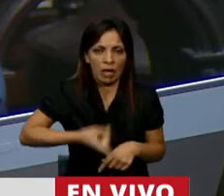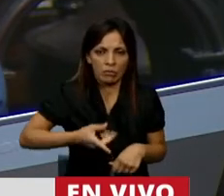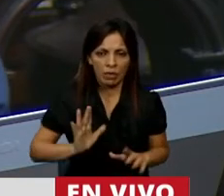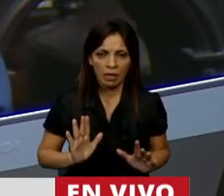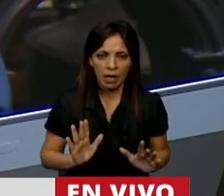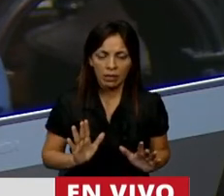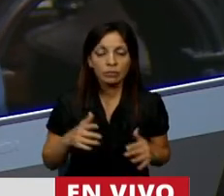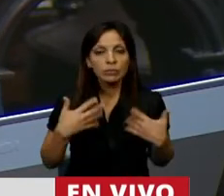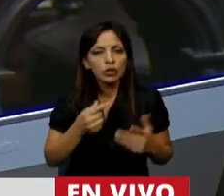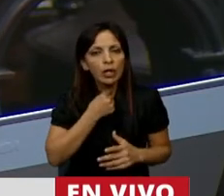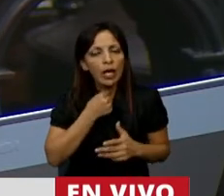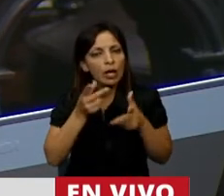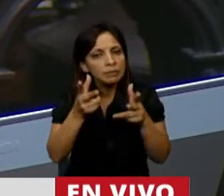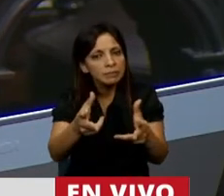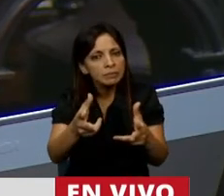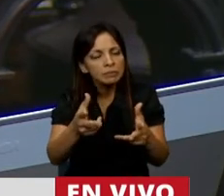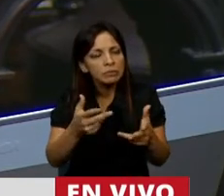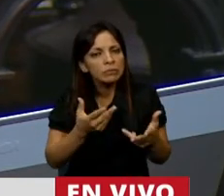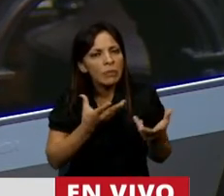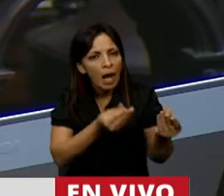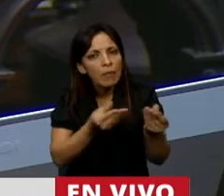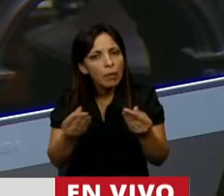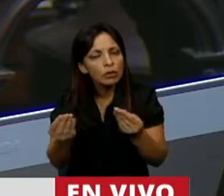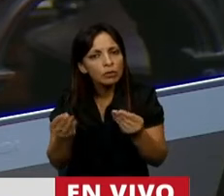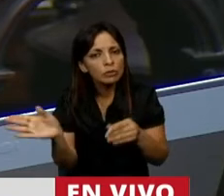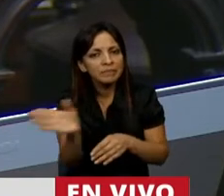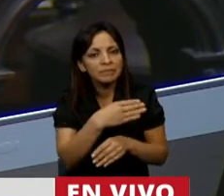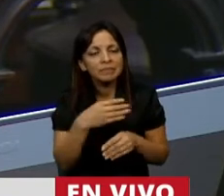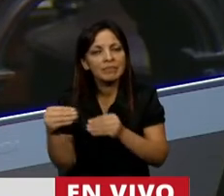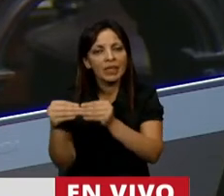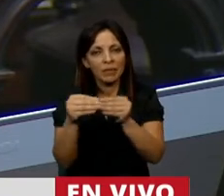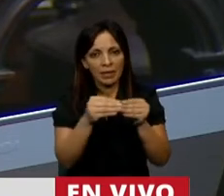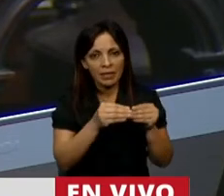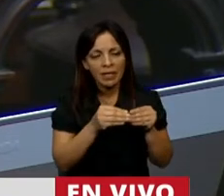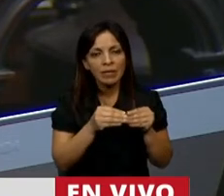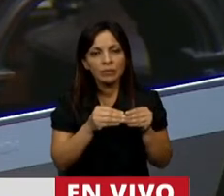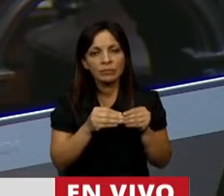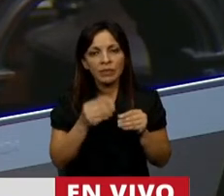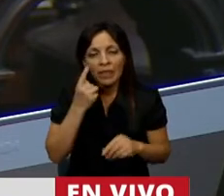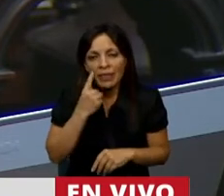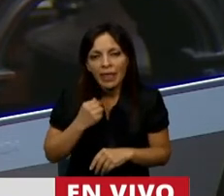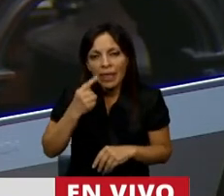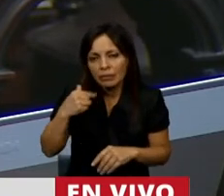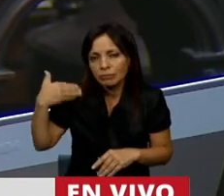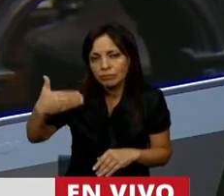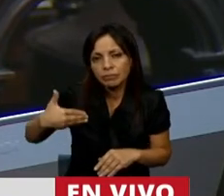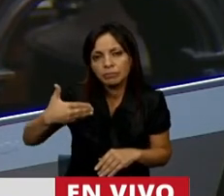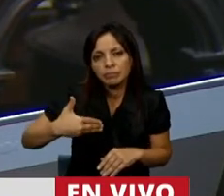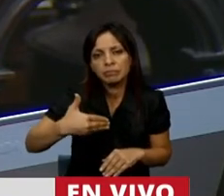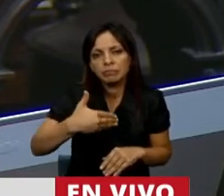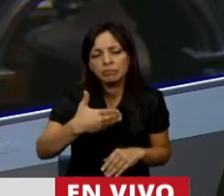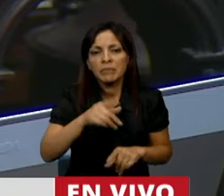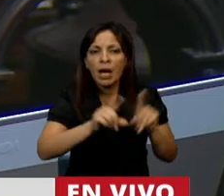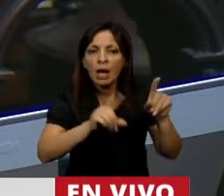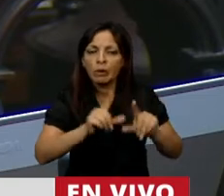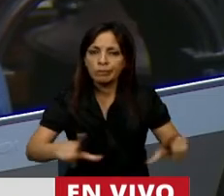quiero manifestar mi solidaridad con todos los colegas que en todos estos días han sido